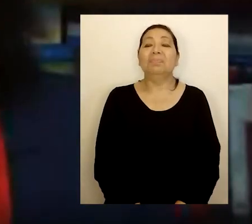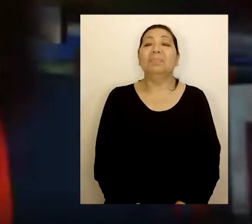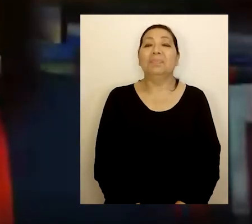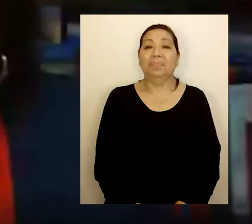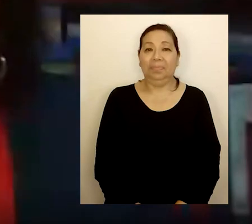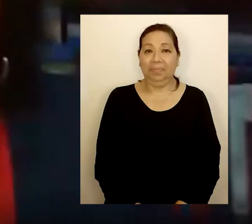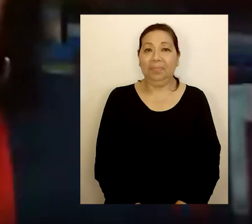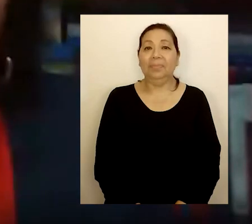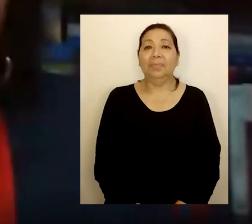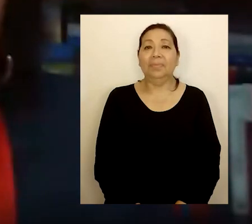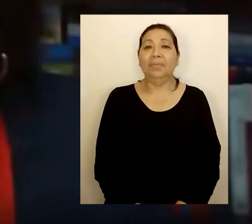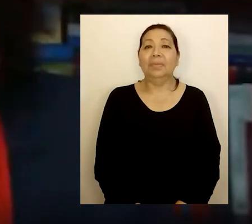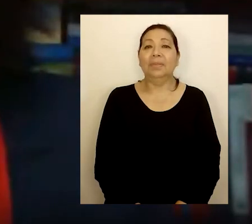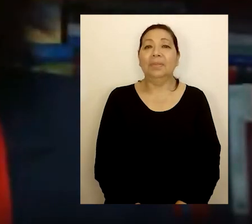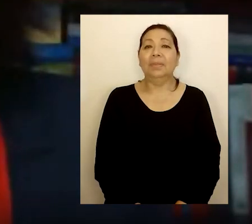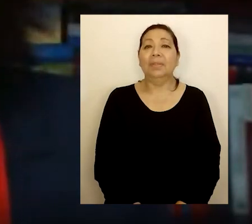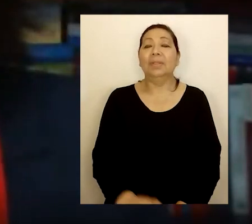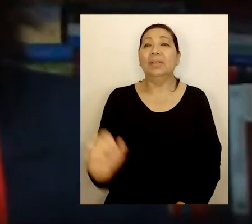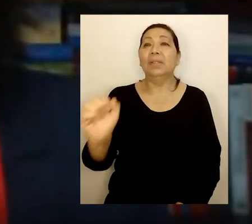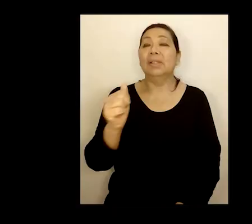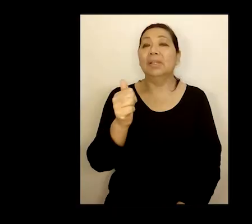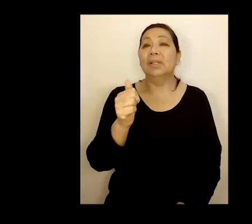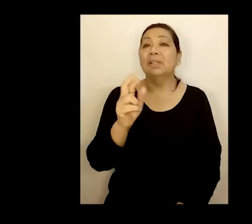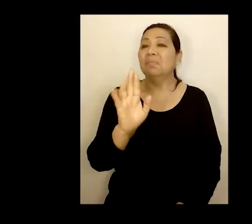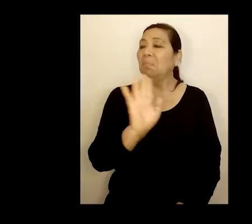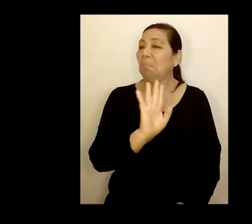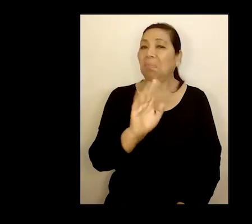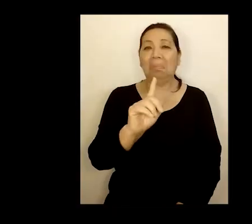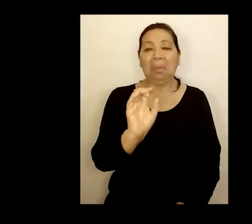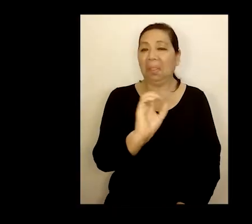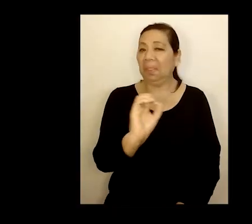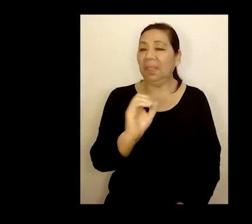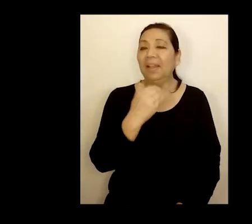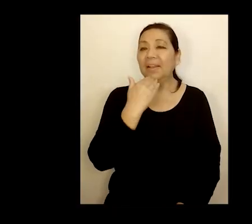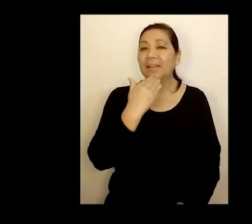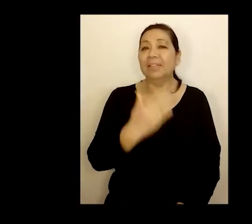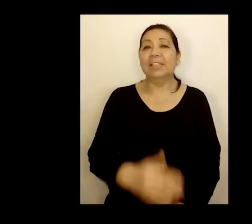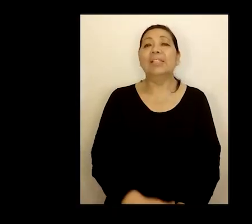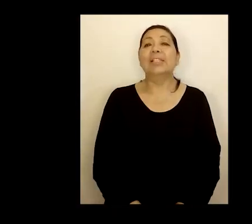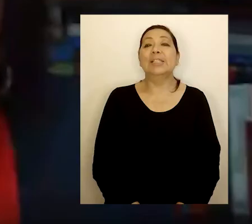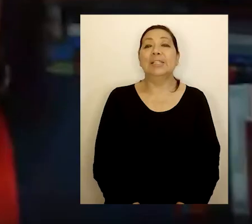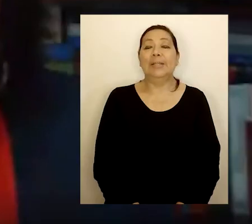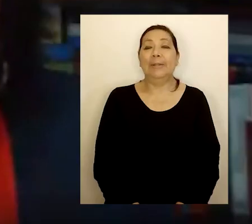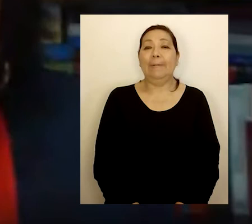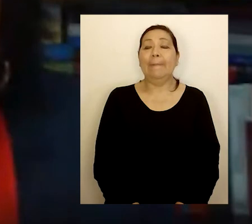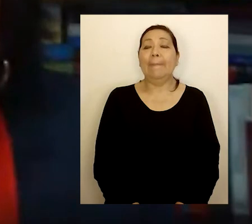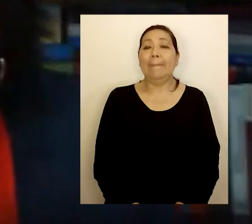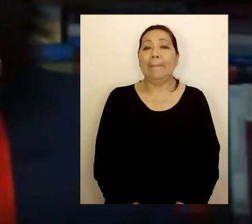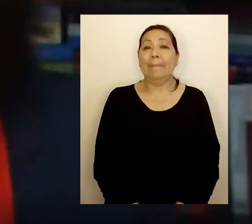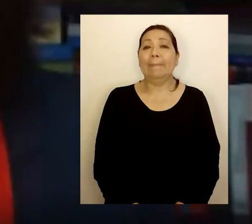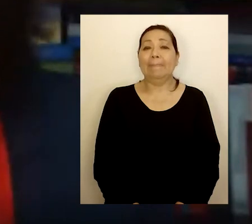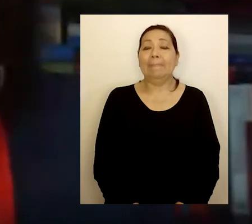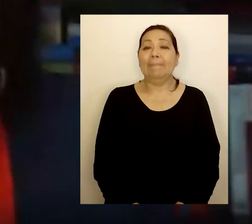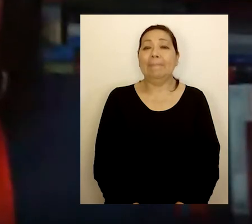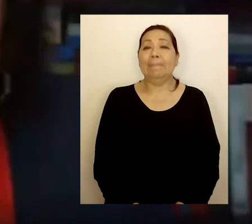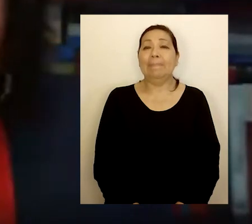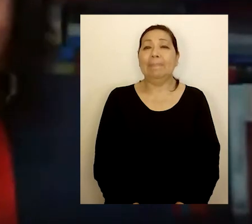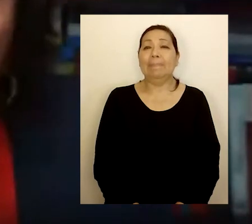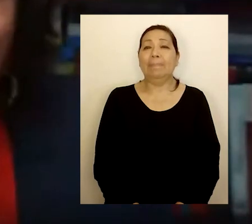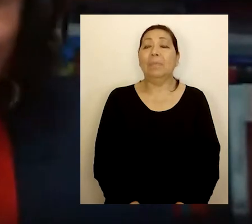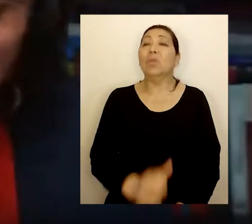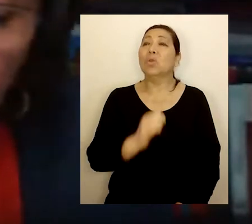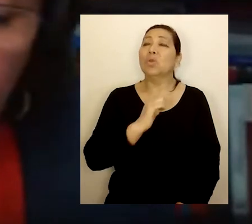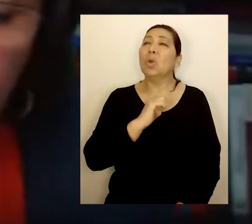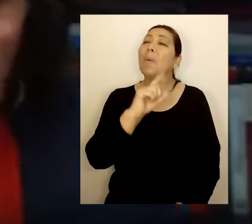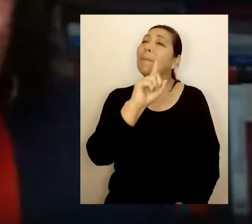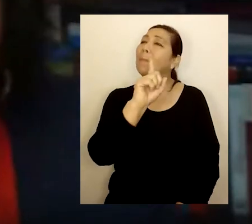Muy bien. Magistrado Sardón, José Luis Sardón. No tengo preguntas. Muchas gracias. Muy bien. Yo